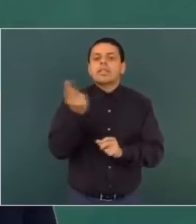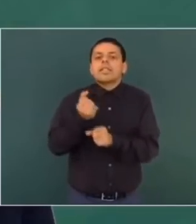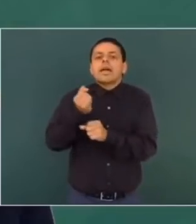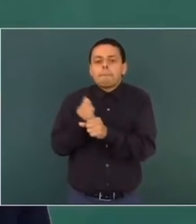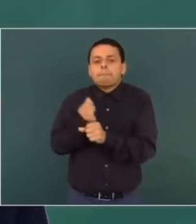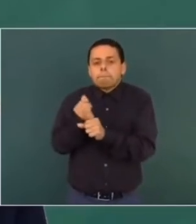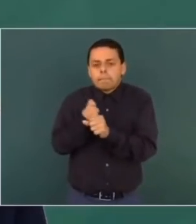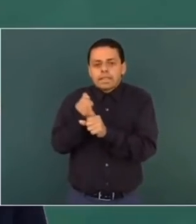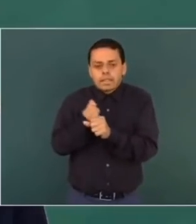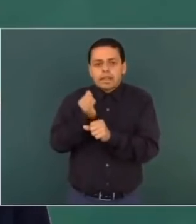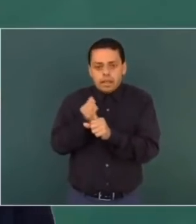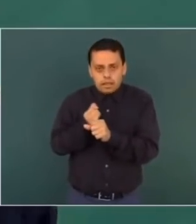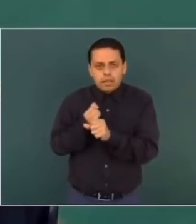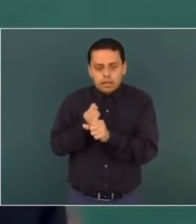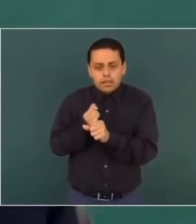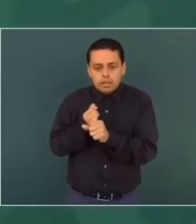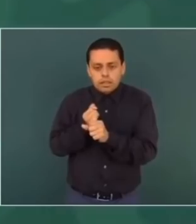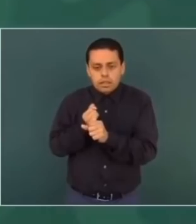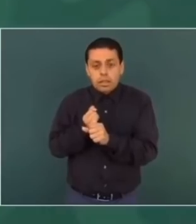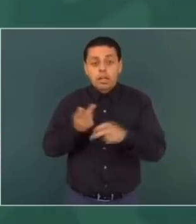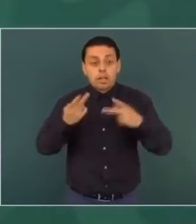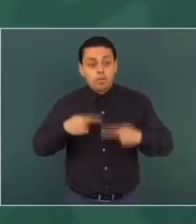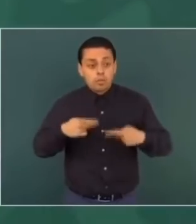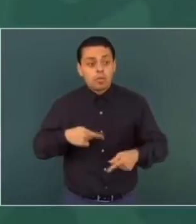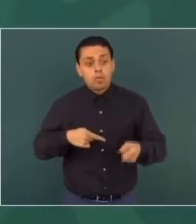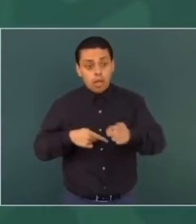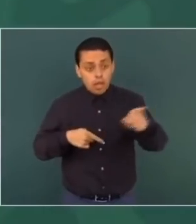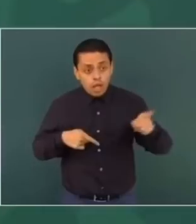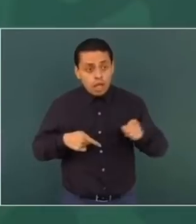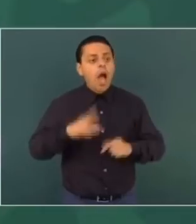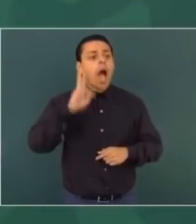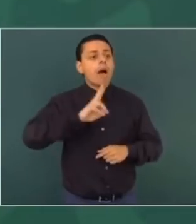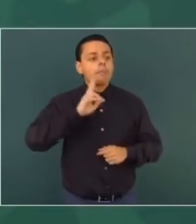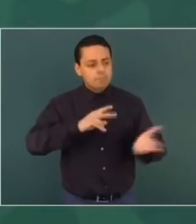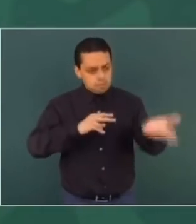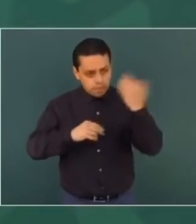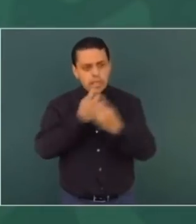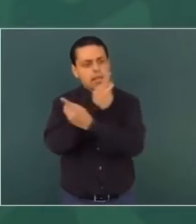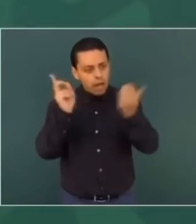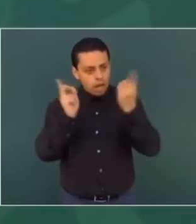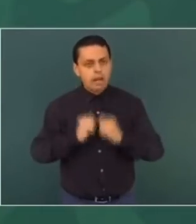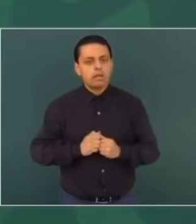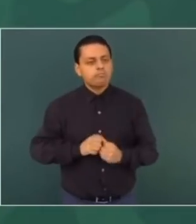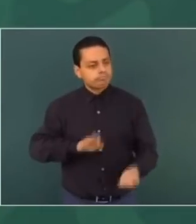las investigaciones, se llame a declarar a los implicados